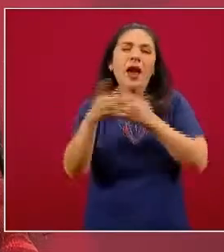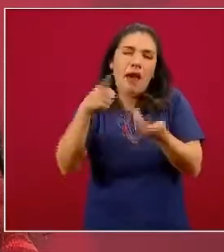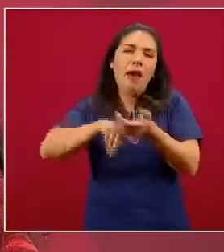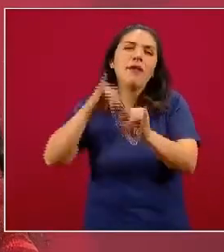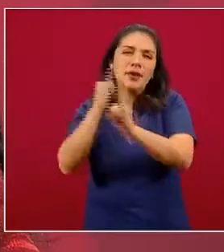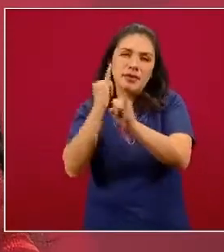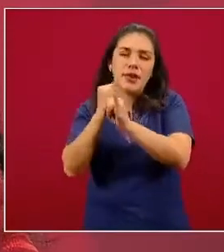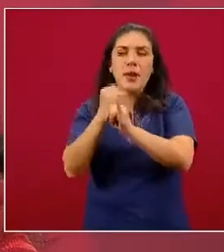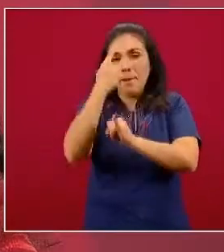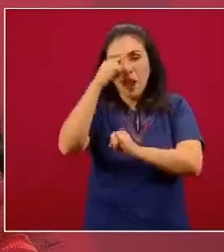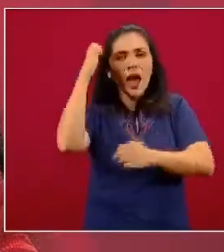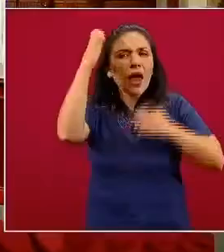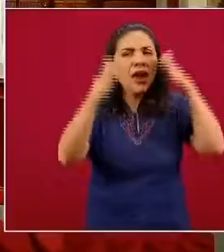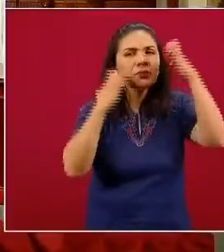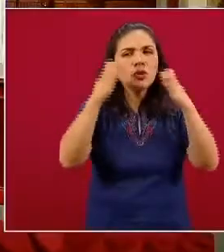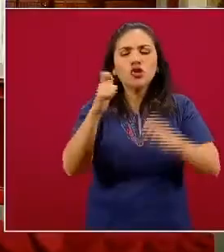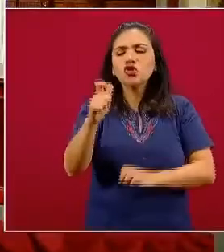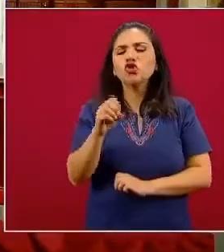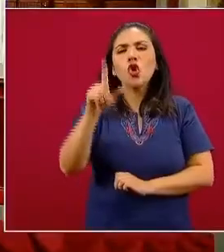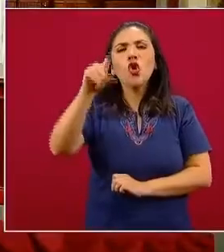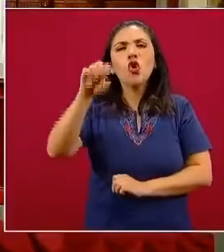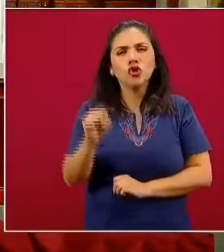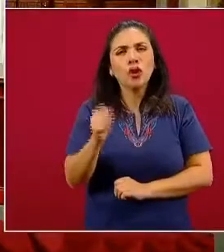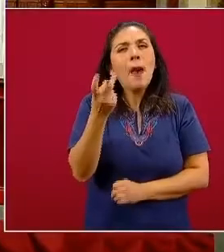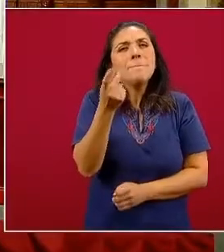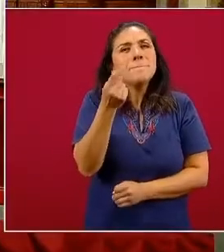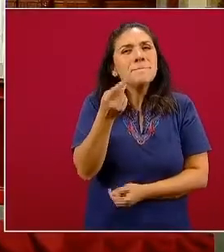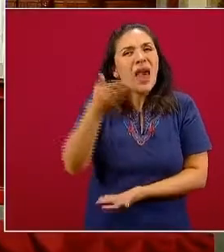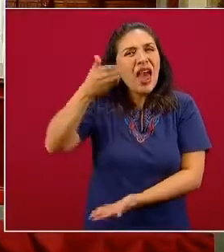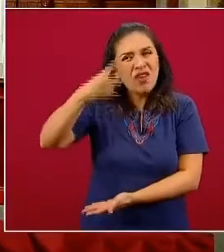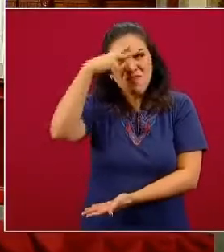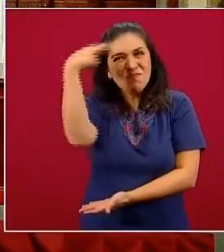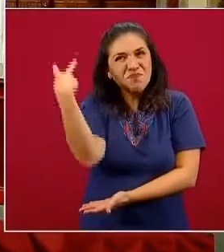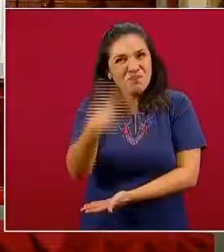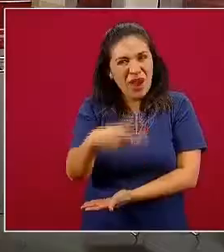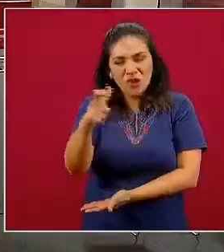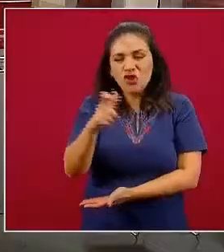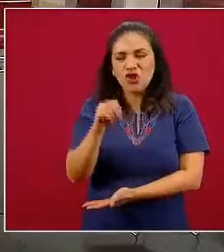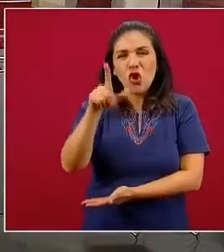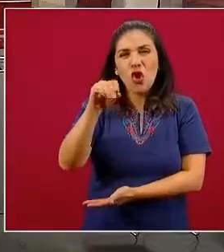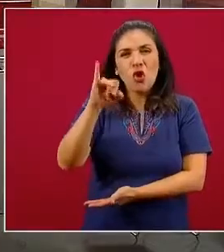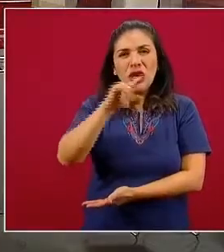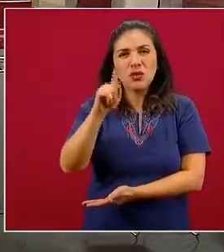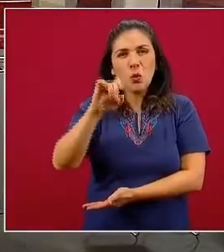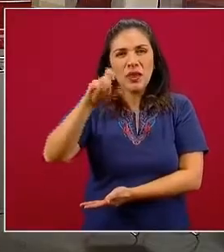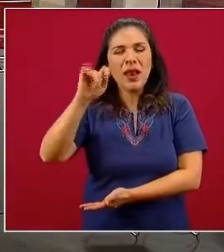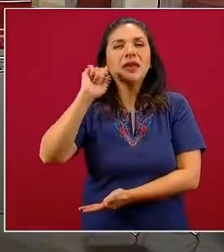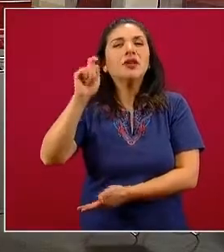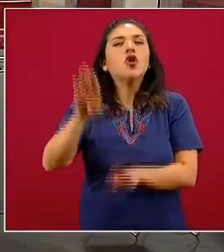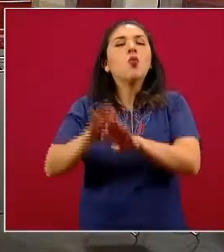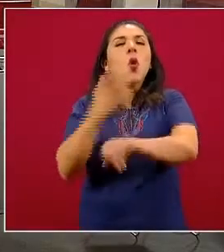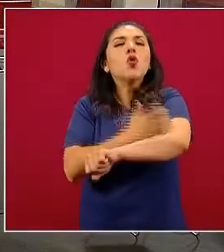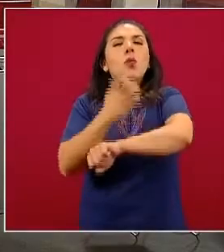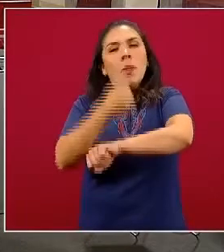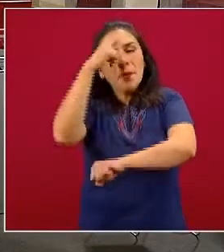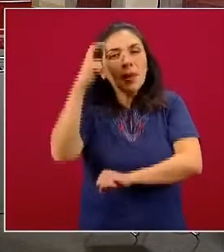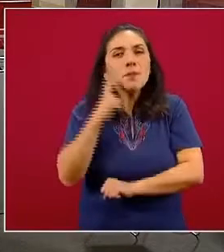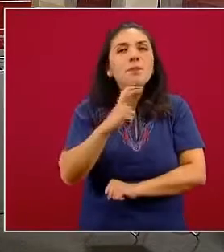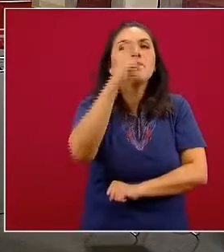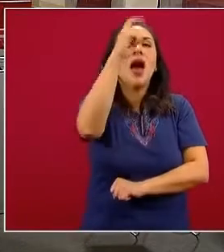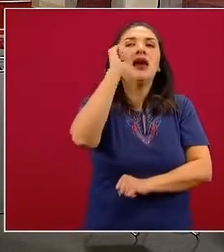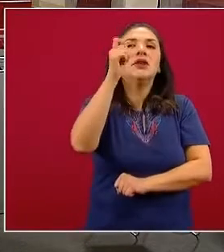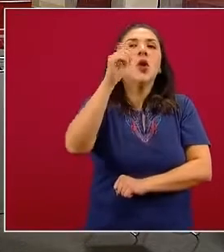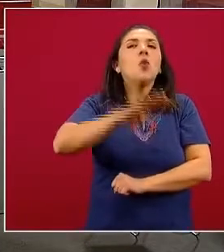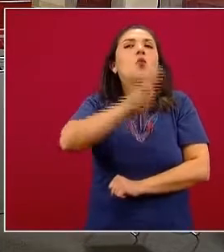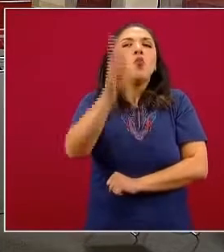virtual a la exposición de xolos. El Xoloscuincle, como ustedes saben, es nuestro compañero de viaje al inframundo, al Mictlán. Es